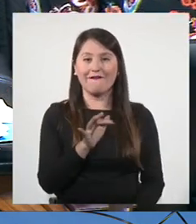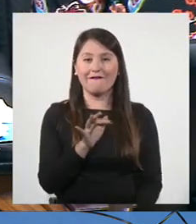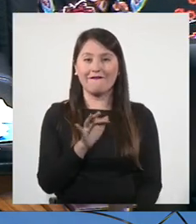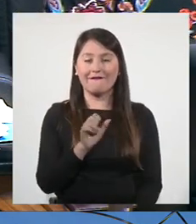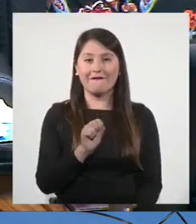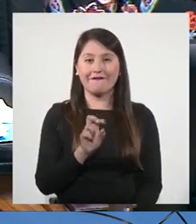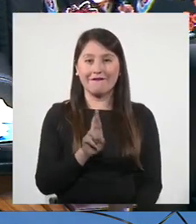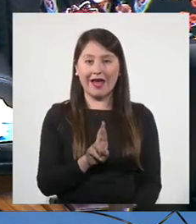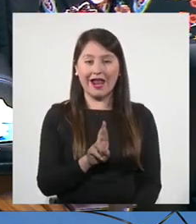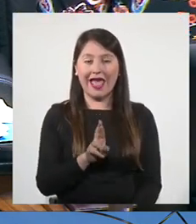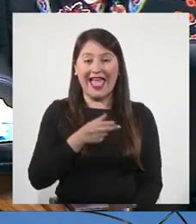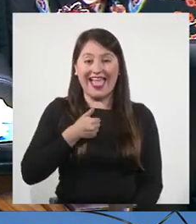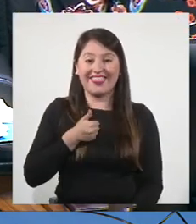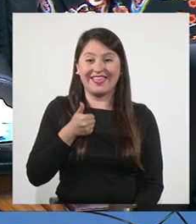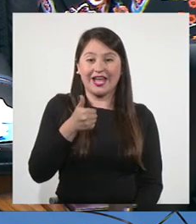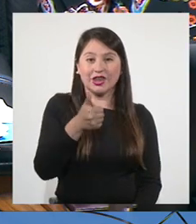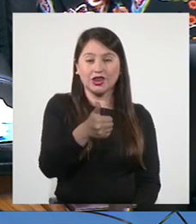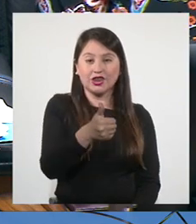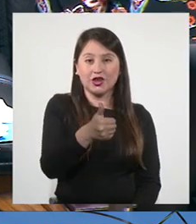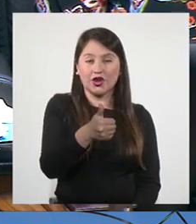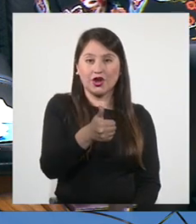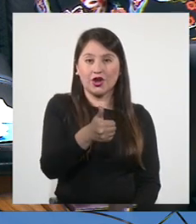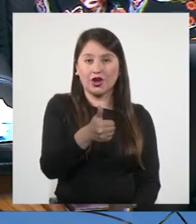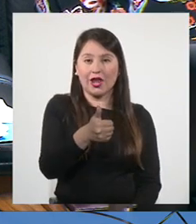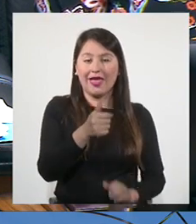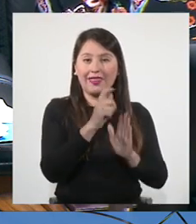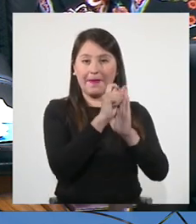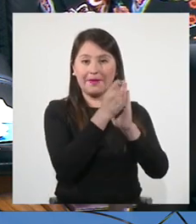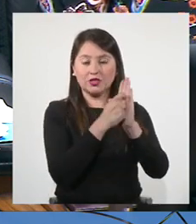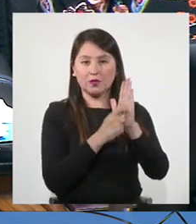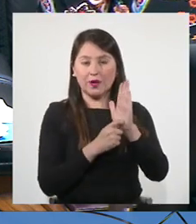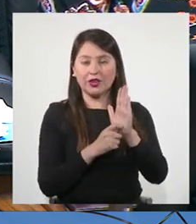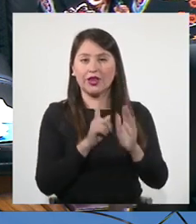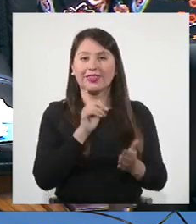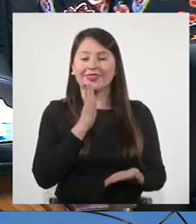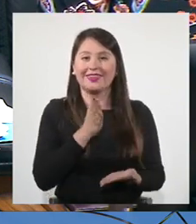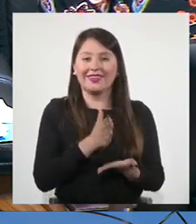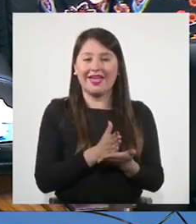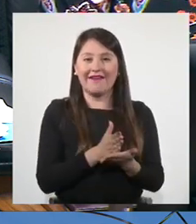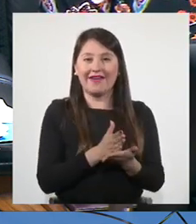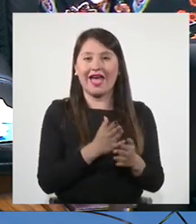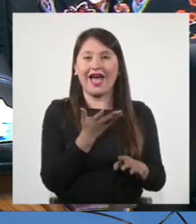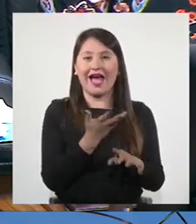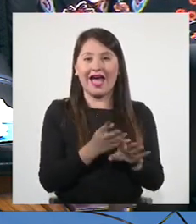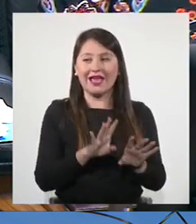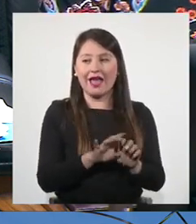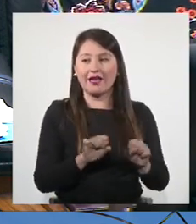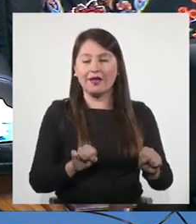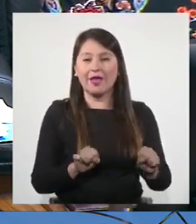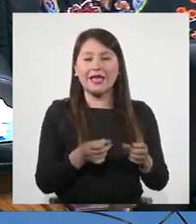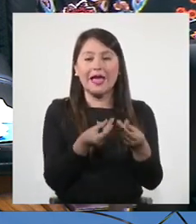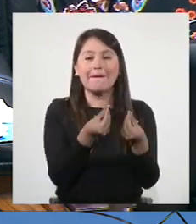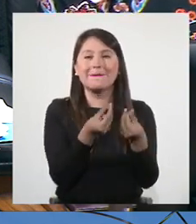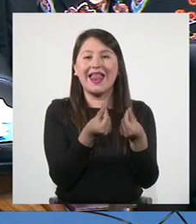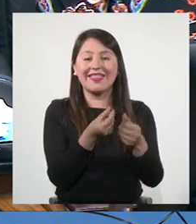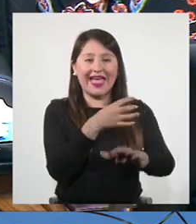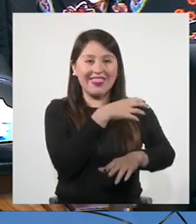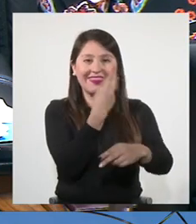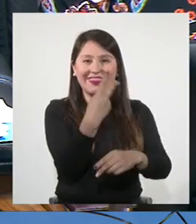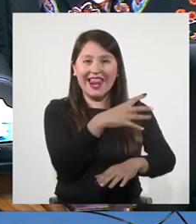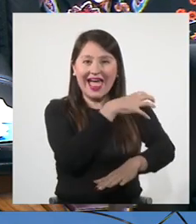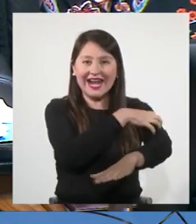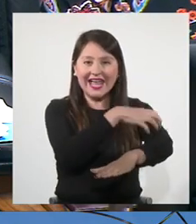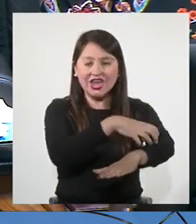director de presupuesto nos acaba de confesar de que tiene programas comprometidos y tiene que terminar con ellos, si se trata de las regiones. O sea, aquí hay una